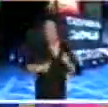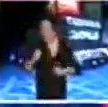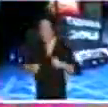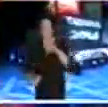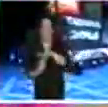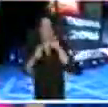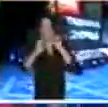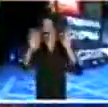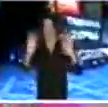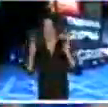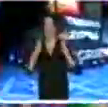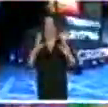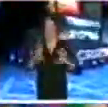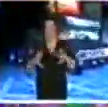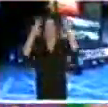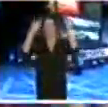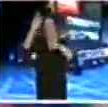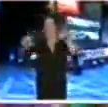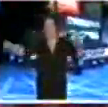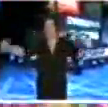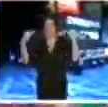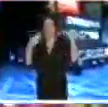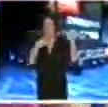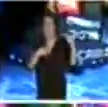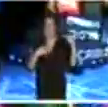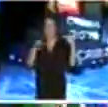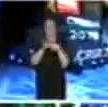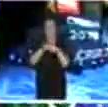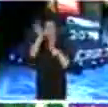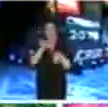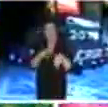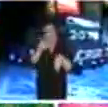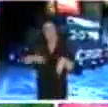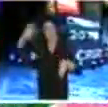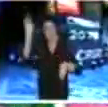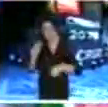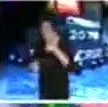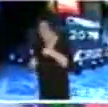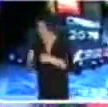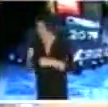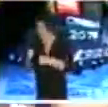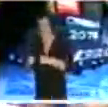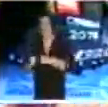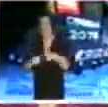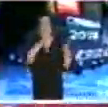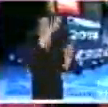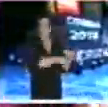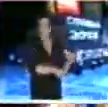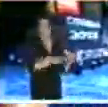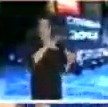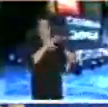la avenida Naga me llaman el Forest Gump. Crazy Woman para Gladys, nuestra